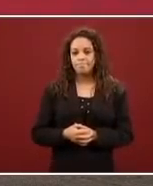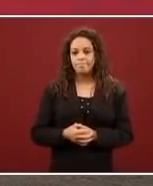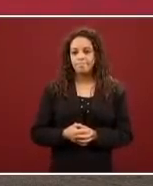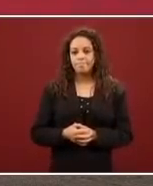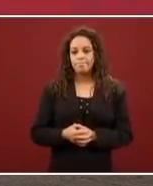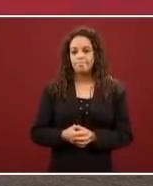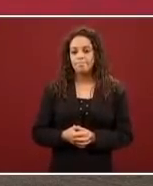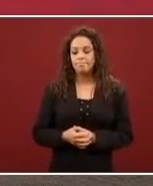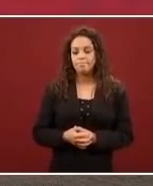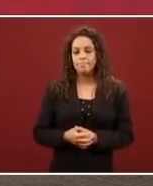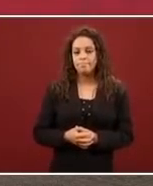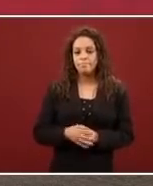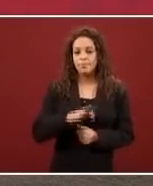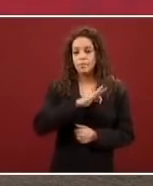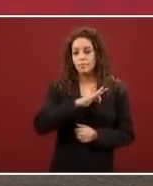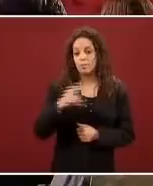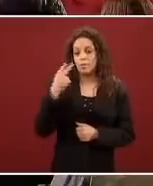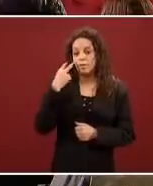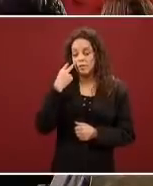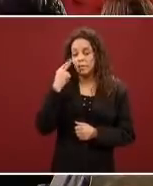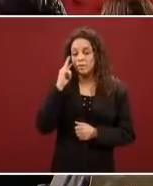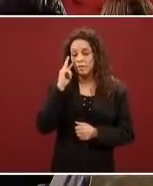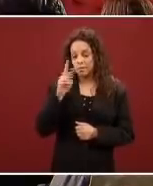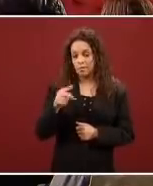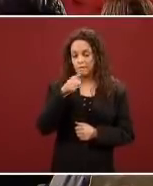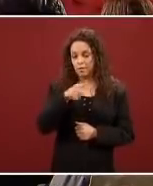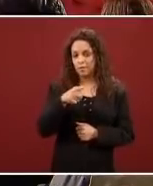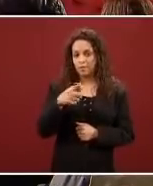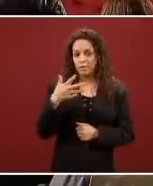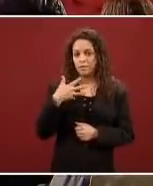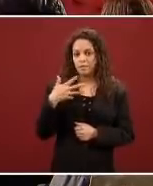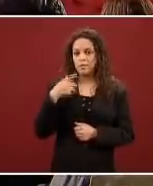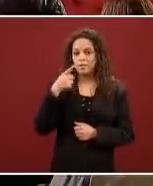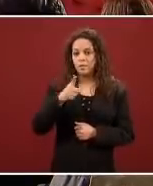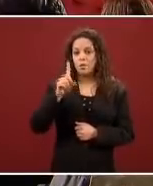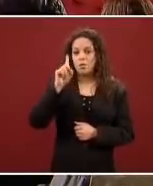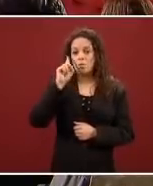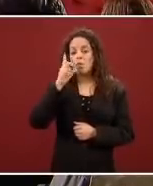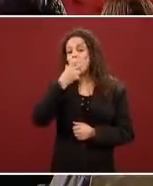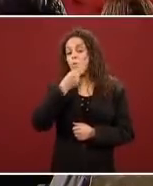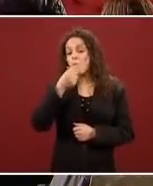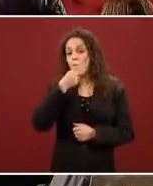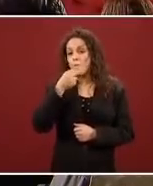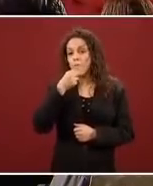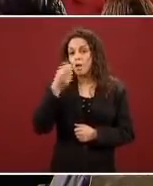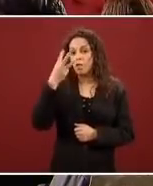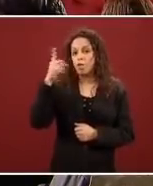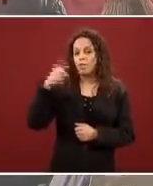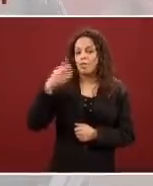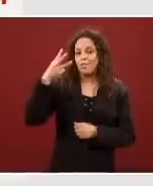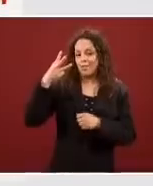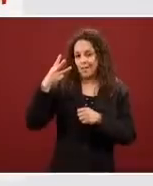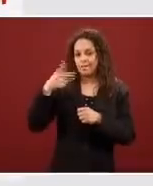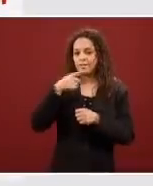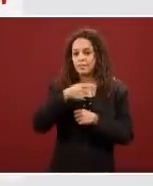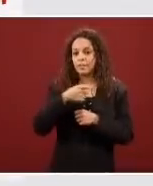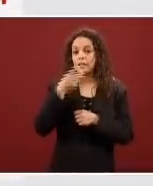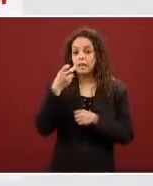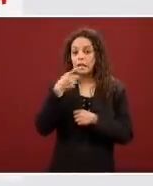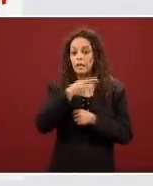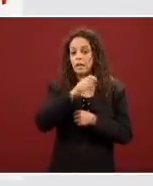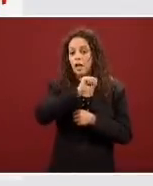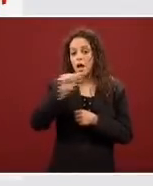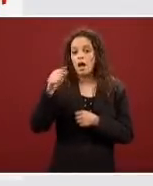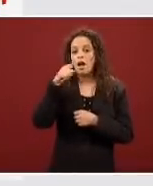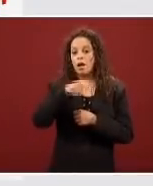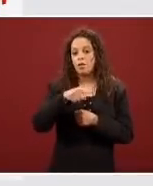dos terceras partes de los casos confirmados han sido del sexo masculino, si hay una predominancia para este sexo.